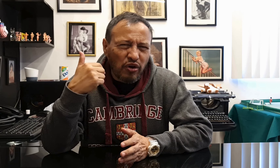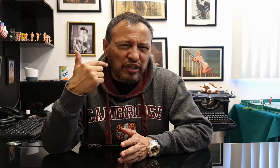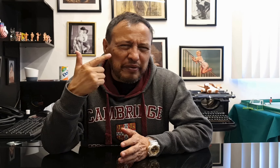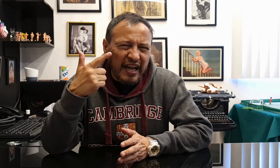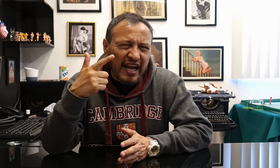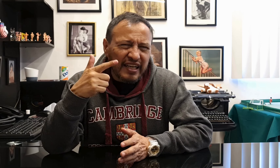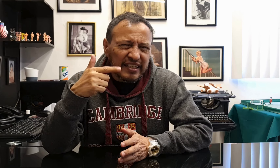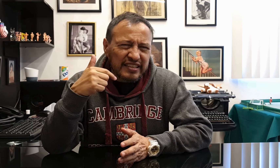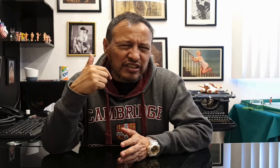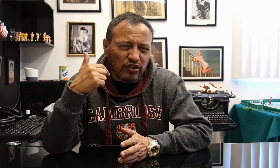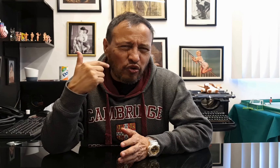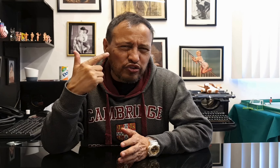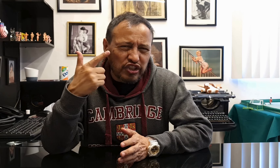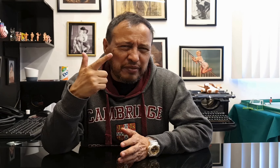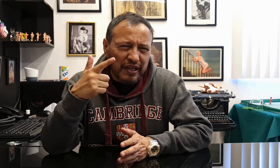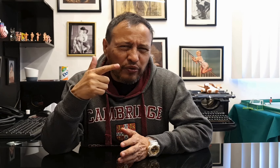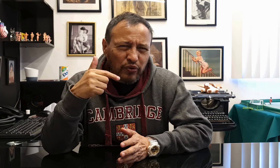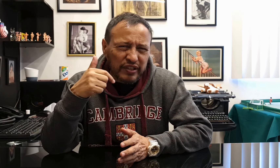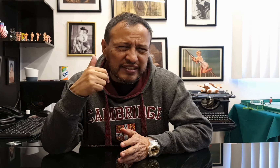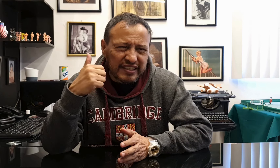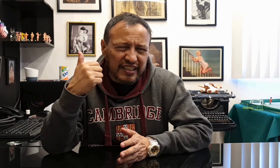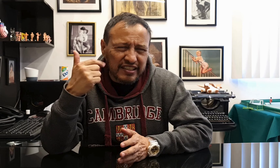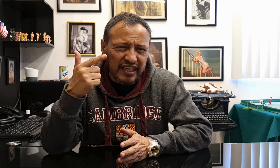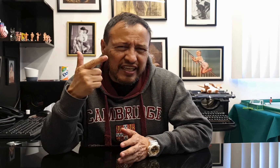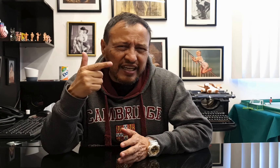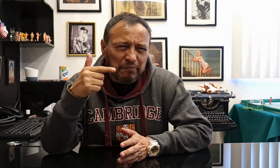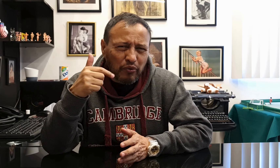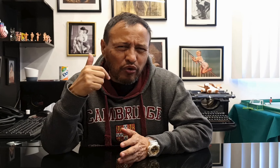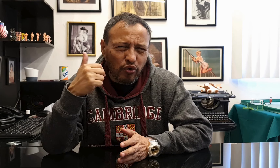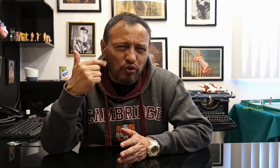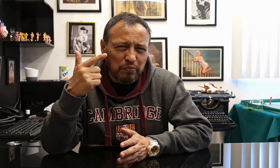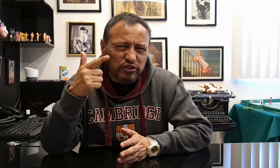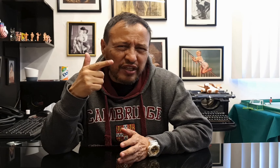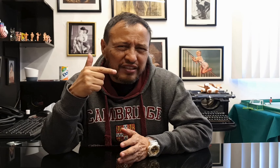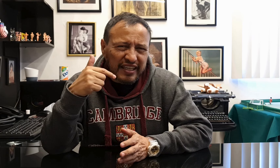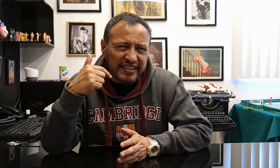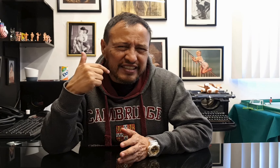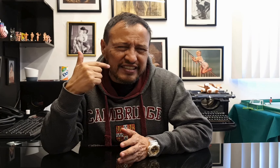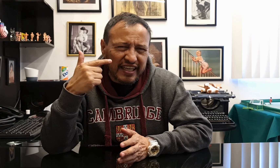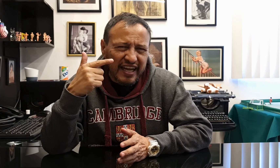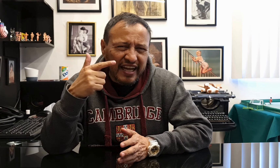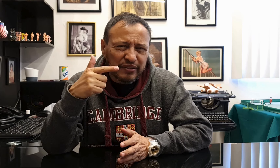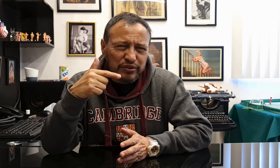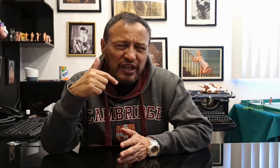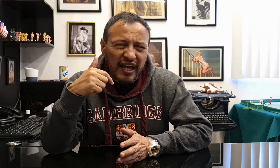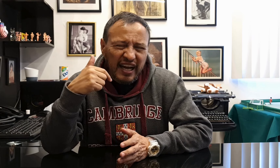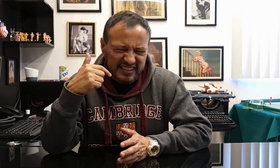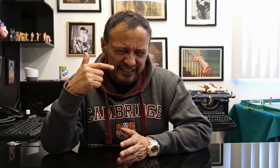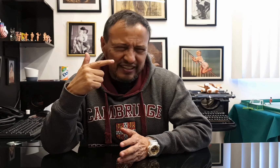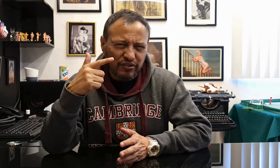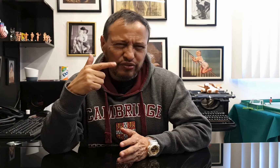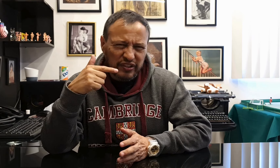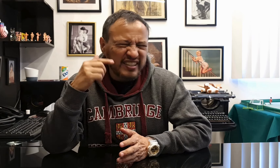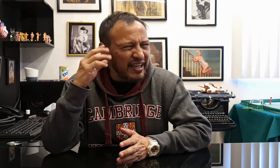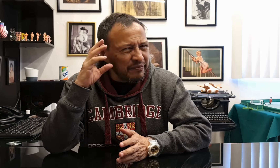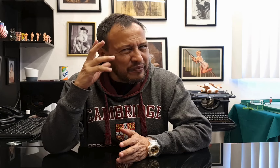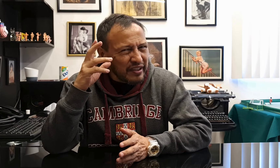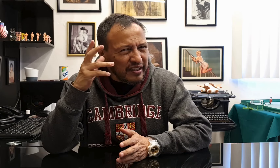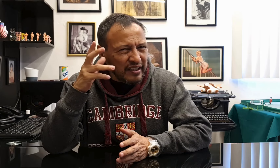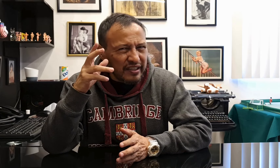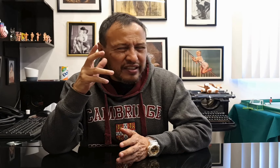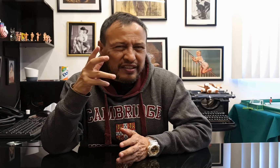hegemónicos, neoliberales, conservadores que se integran por grupos de intereses creados. Así, con toda